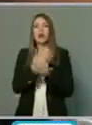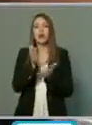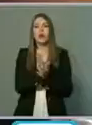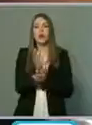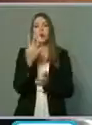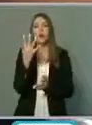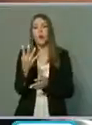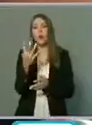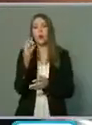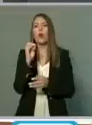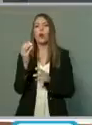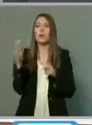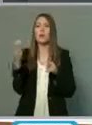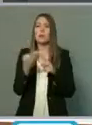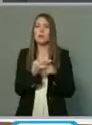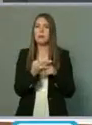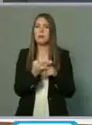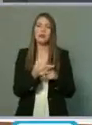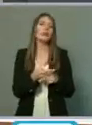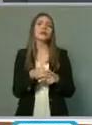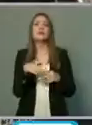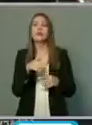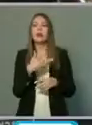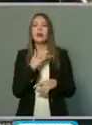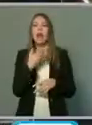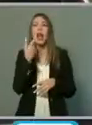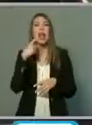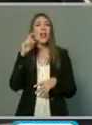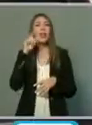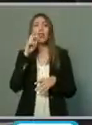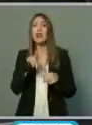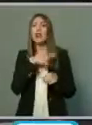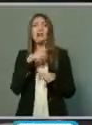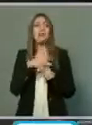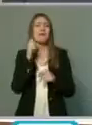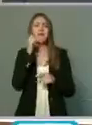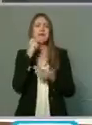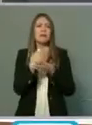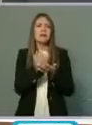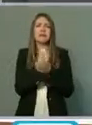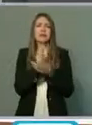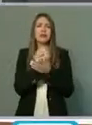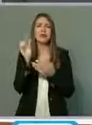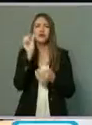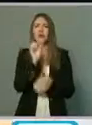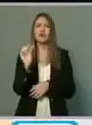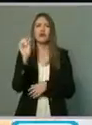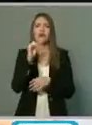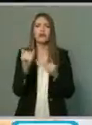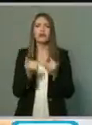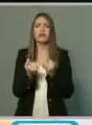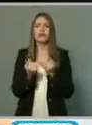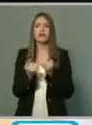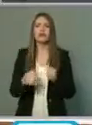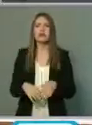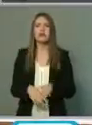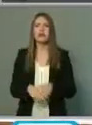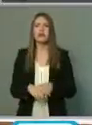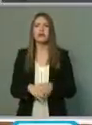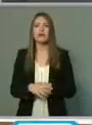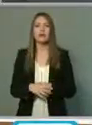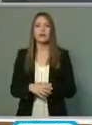no se complique, señor, señora. Si tenemos el jitomate guaje, pues lo partimos en cubitos, no pasa Y luego hay unos absolutamente chiquitos nada. también que venden ahí que nadie los